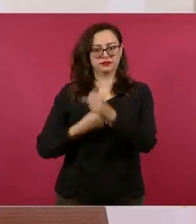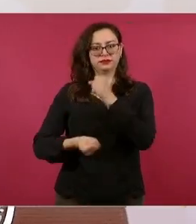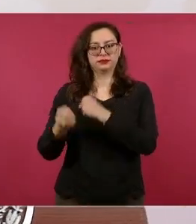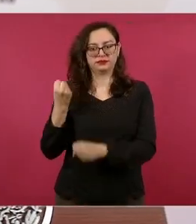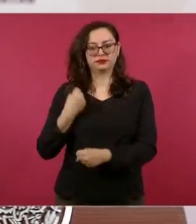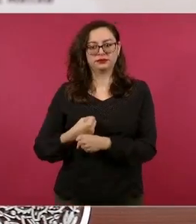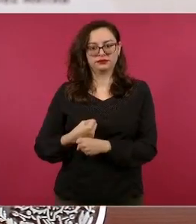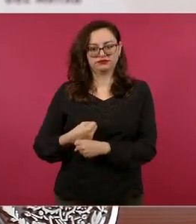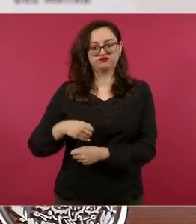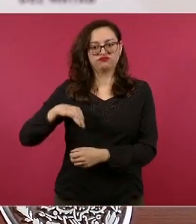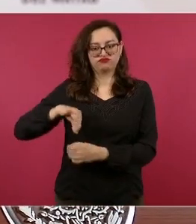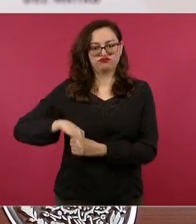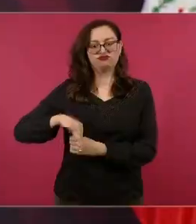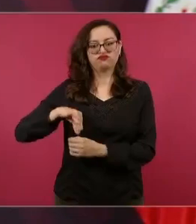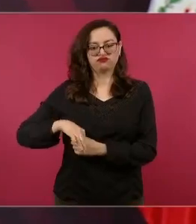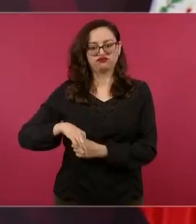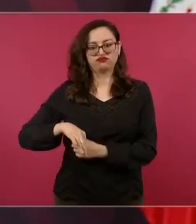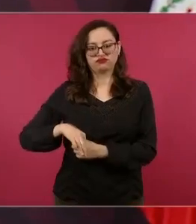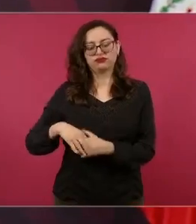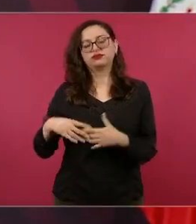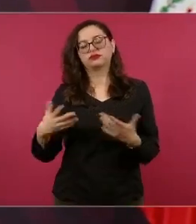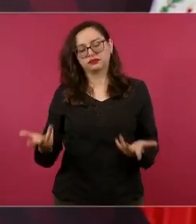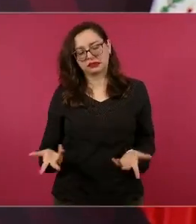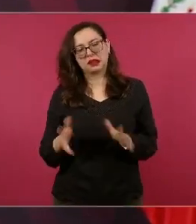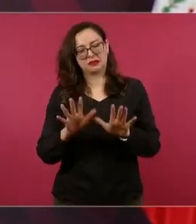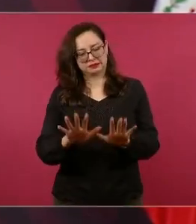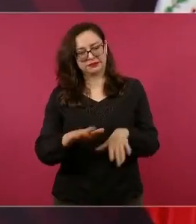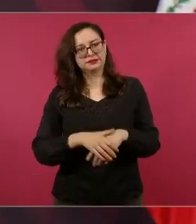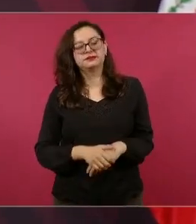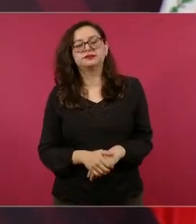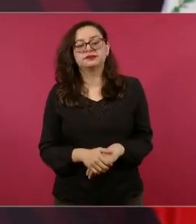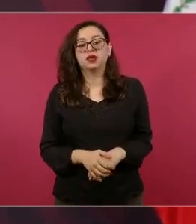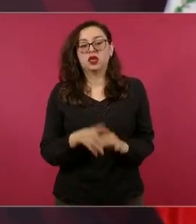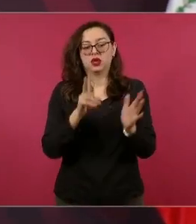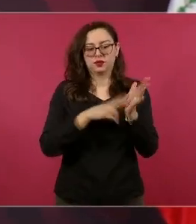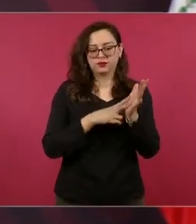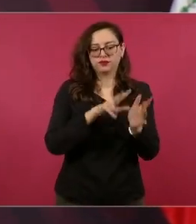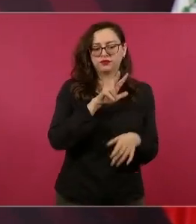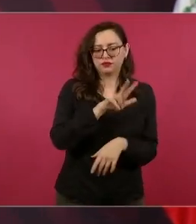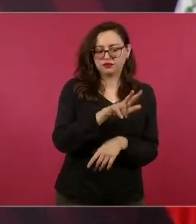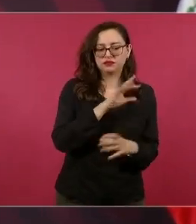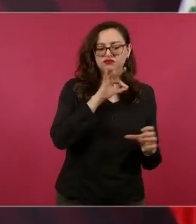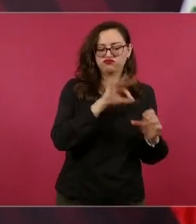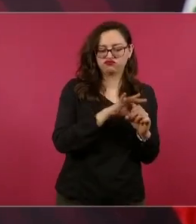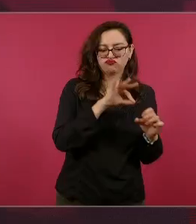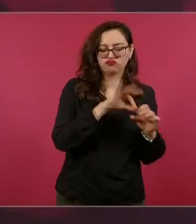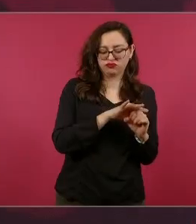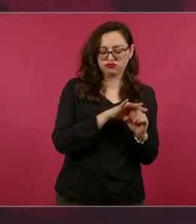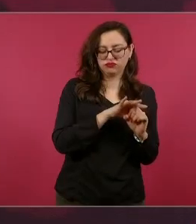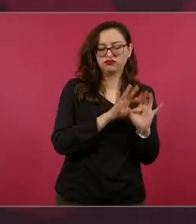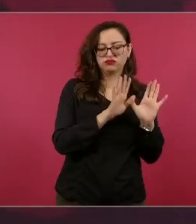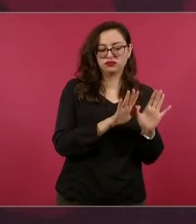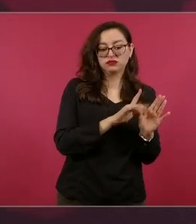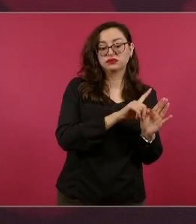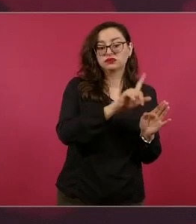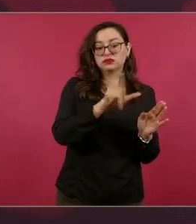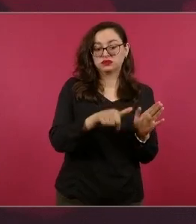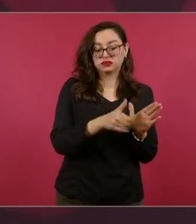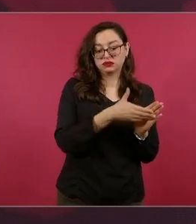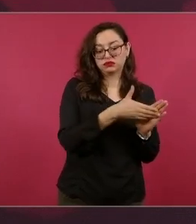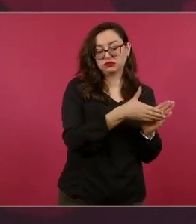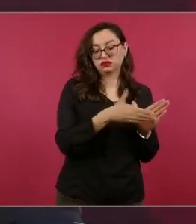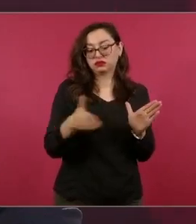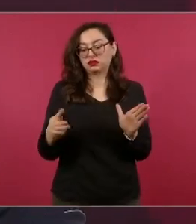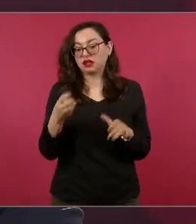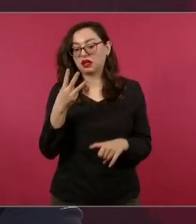porque sí funcionó la manipulación, Esto